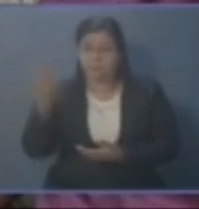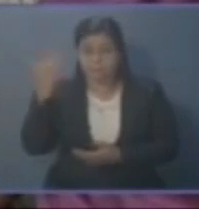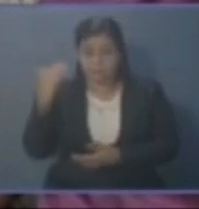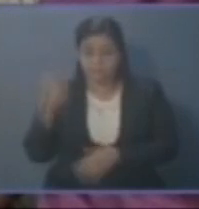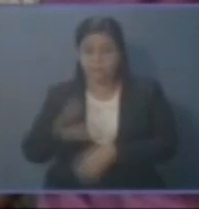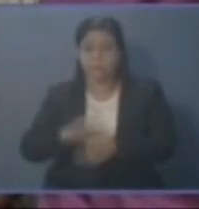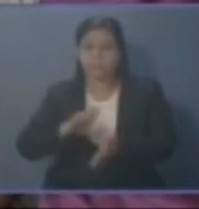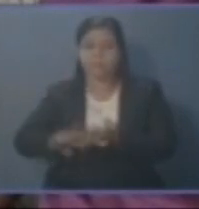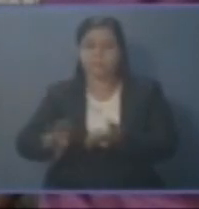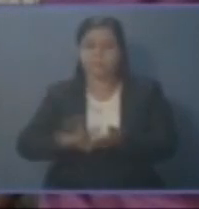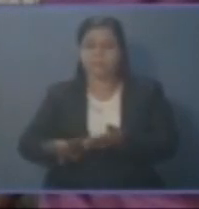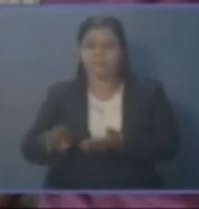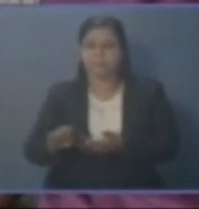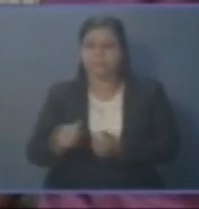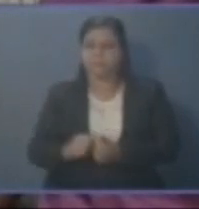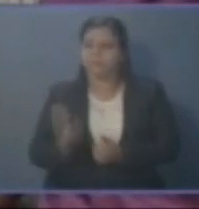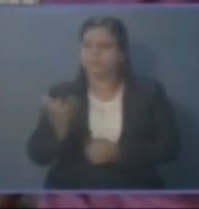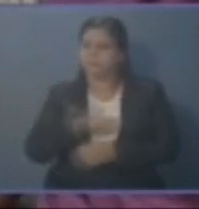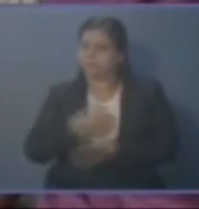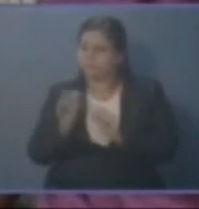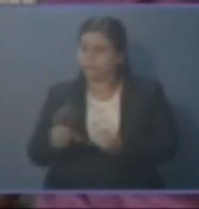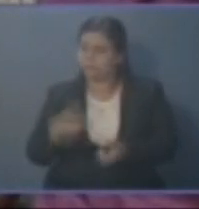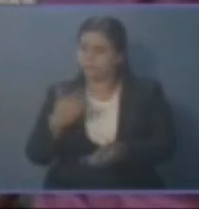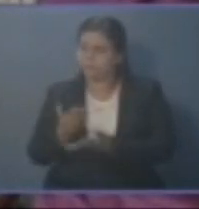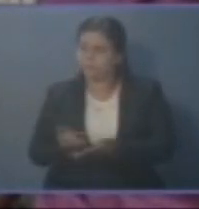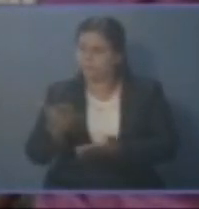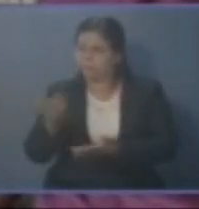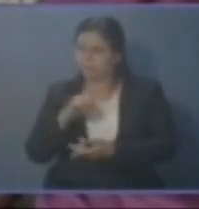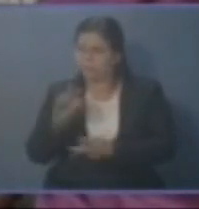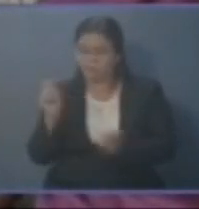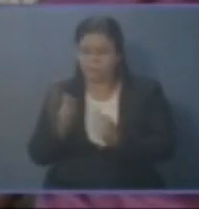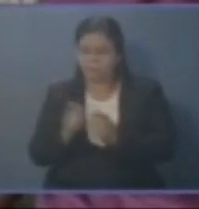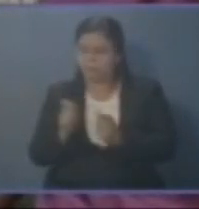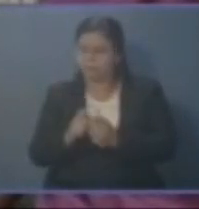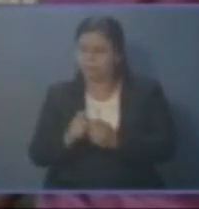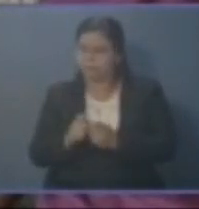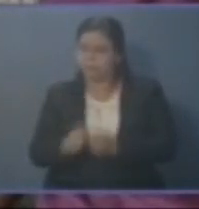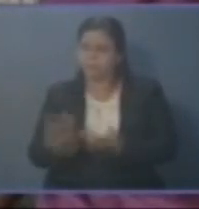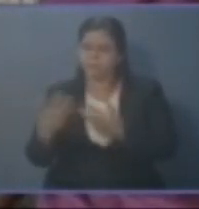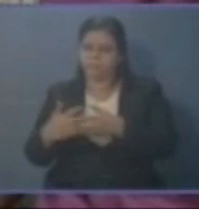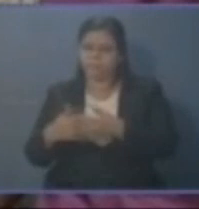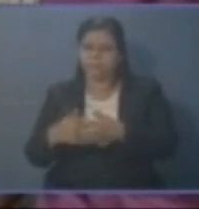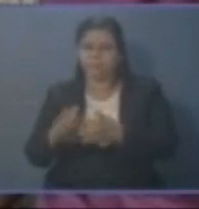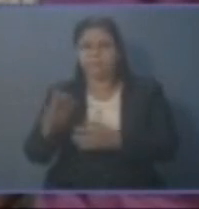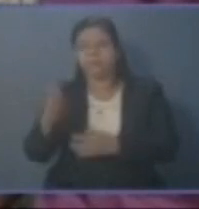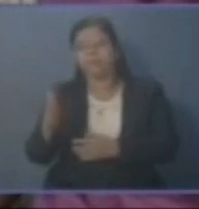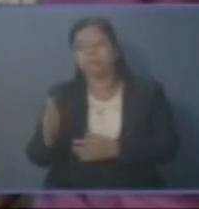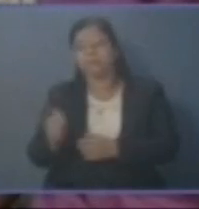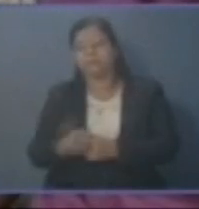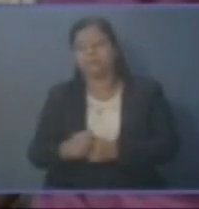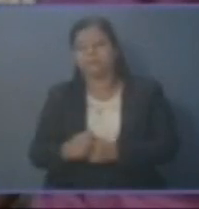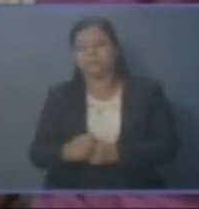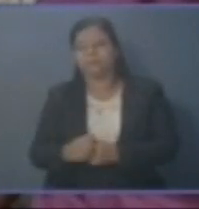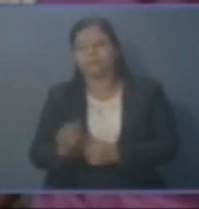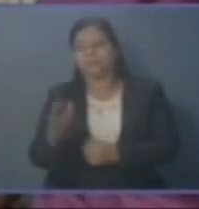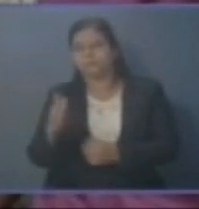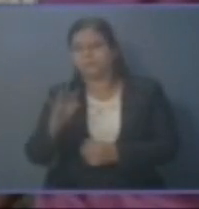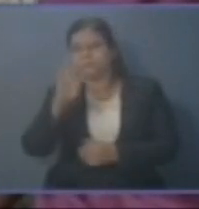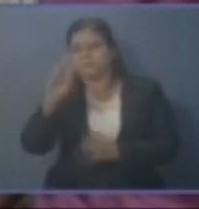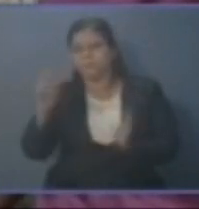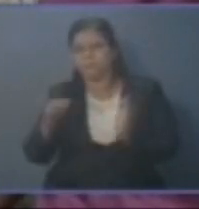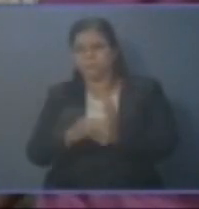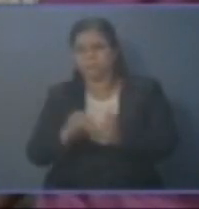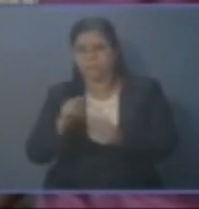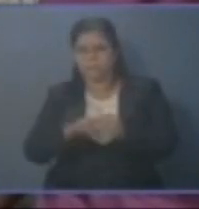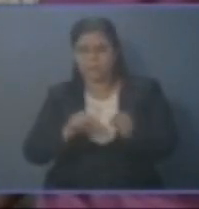momento costaba, y eso no pudimos llegarlo a proponer porque no se concretó. La máquina valía en aquel momento, creo, como